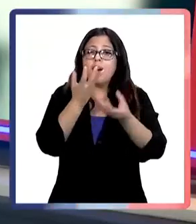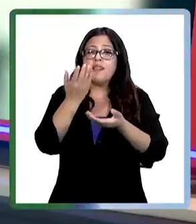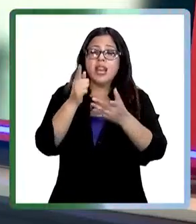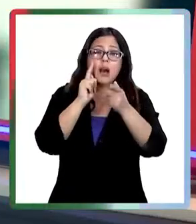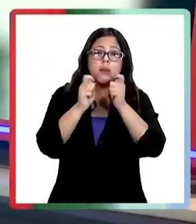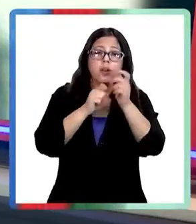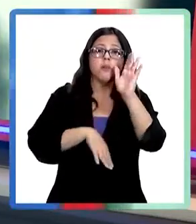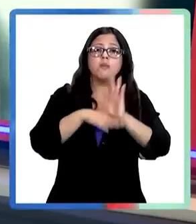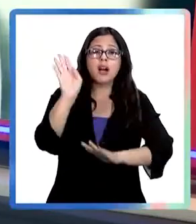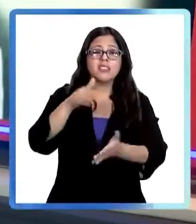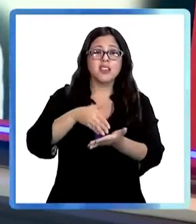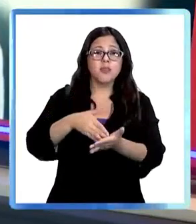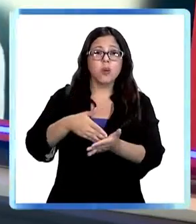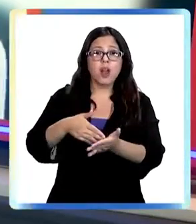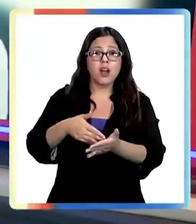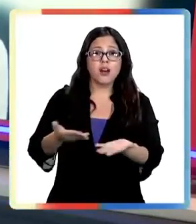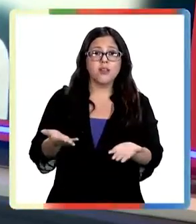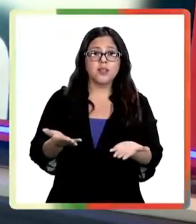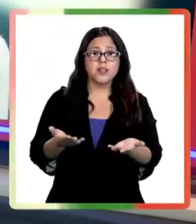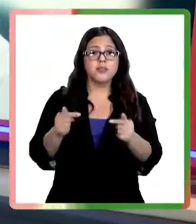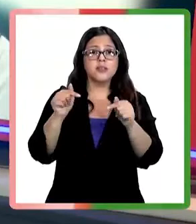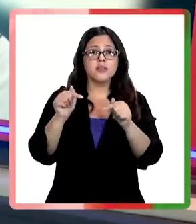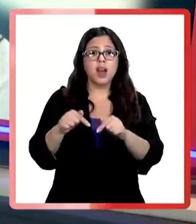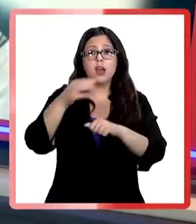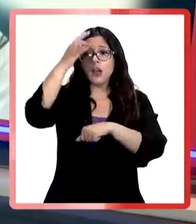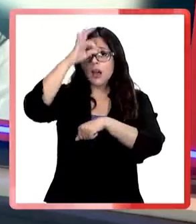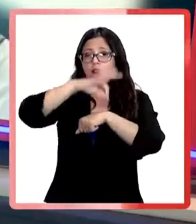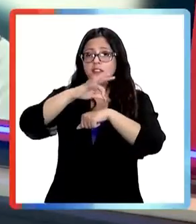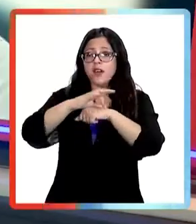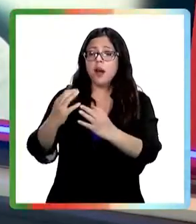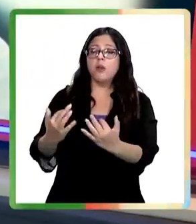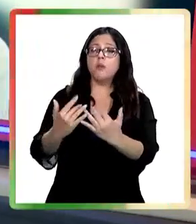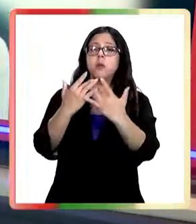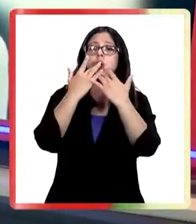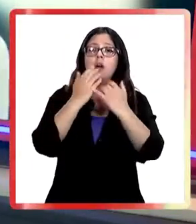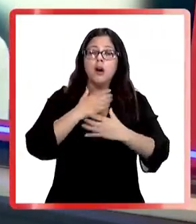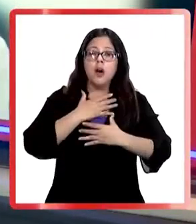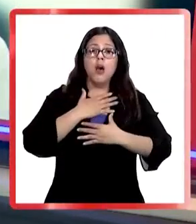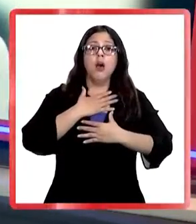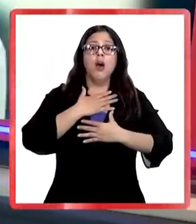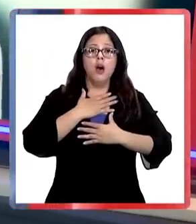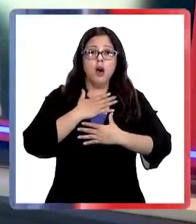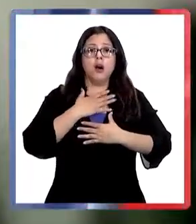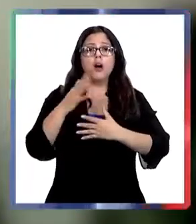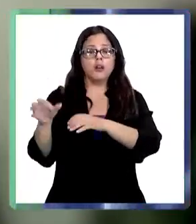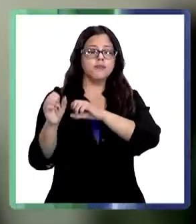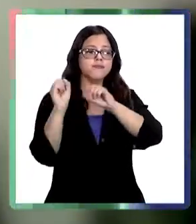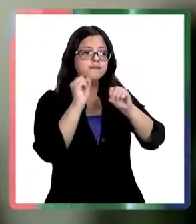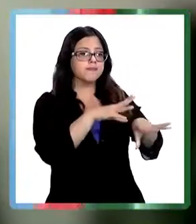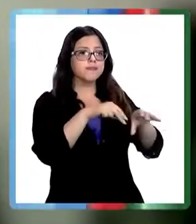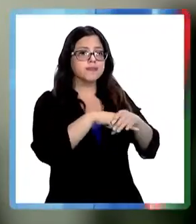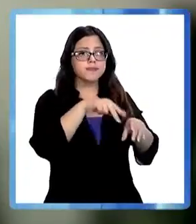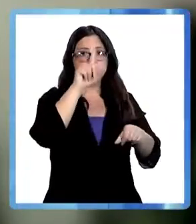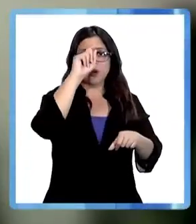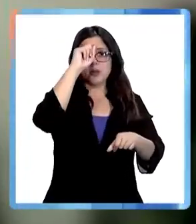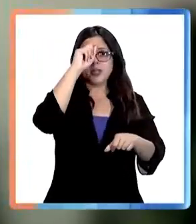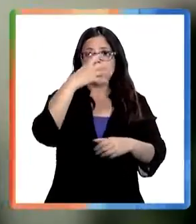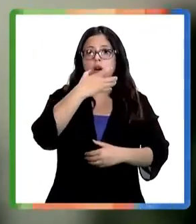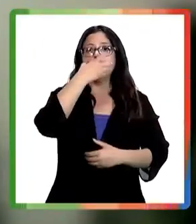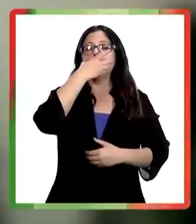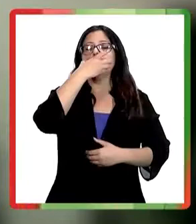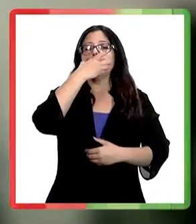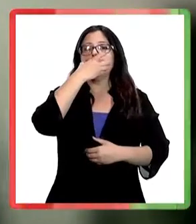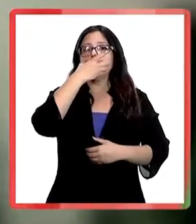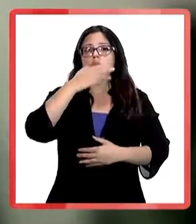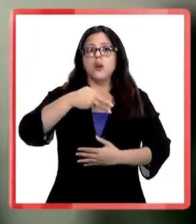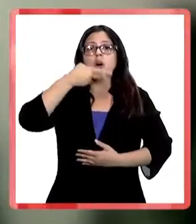más expuestos, más vulnerables, adquieren una infección viral, se obstruyen y terminan en el hospital con requerimientos de oxígeno y